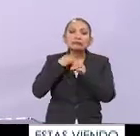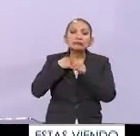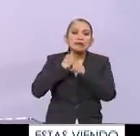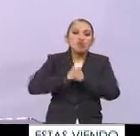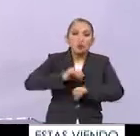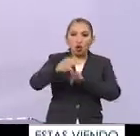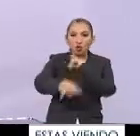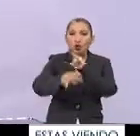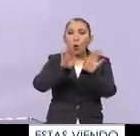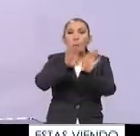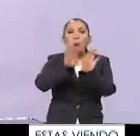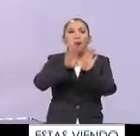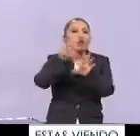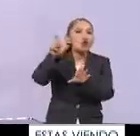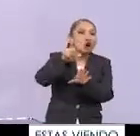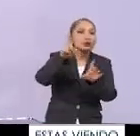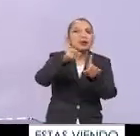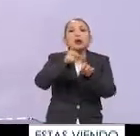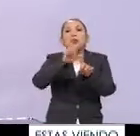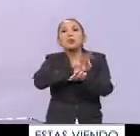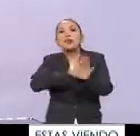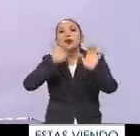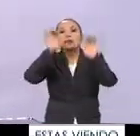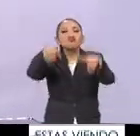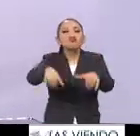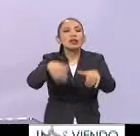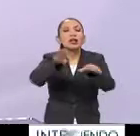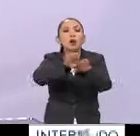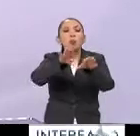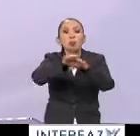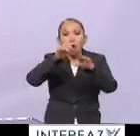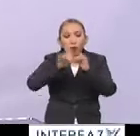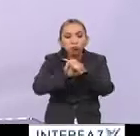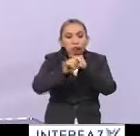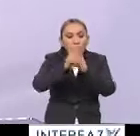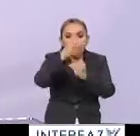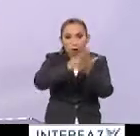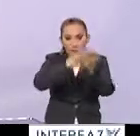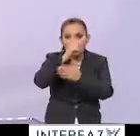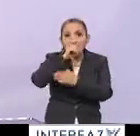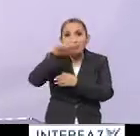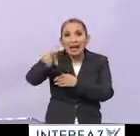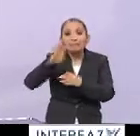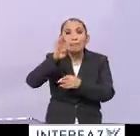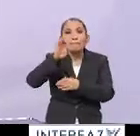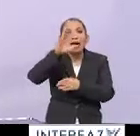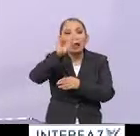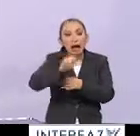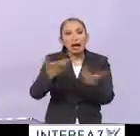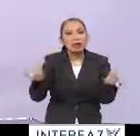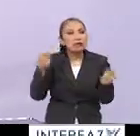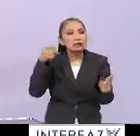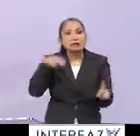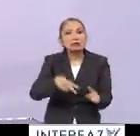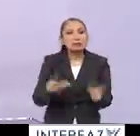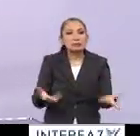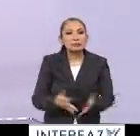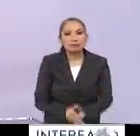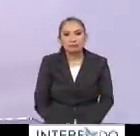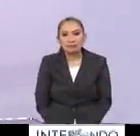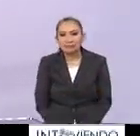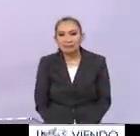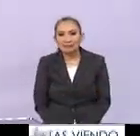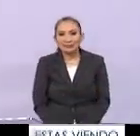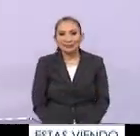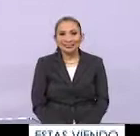datos finales de cómo, cuándo, dónde se pueden inscribir y cómo acceder a no solo al programa, sino también a esta beca y con qué enfoque tiene esta beca. Claro